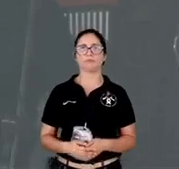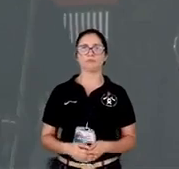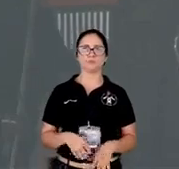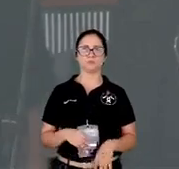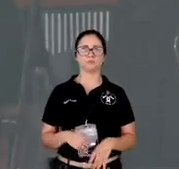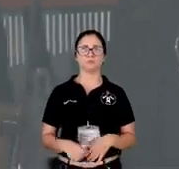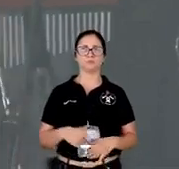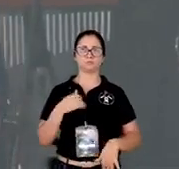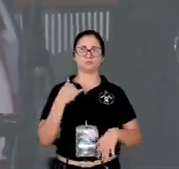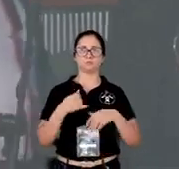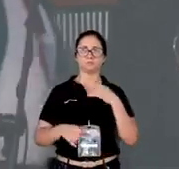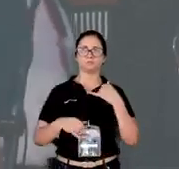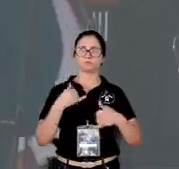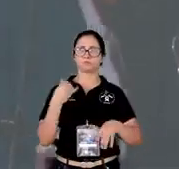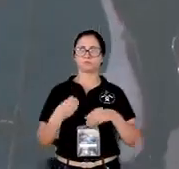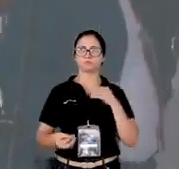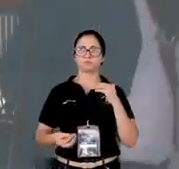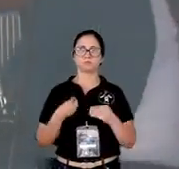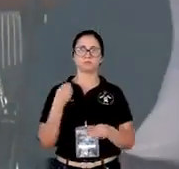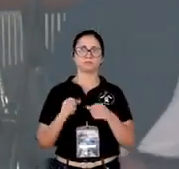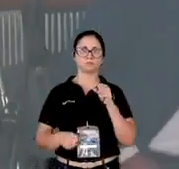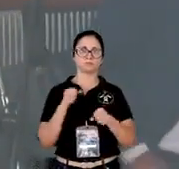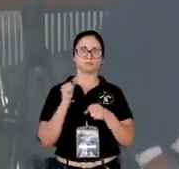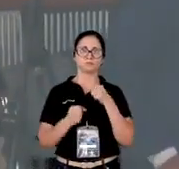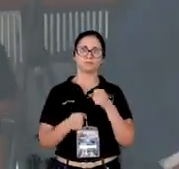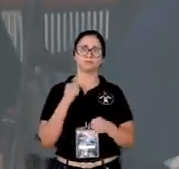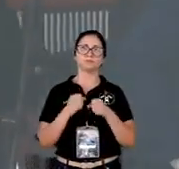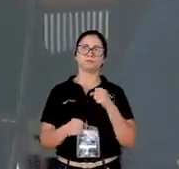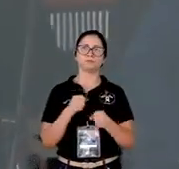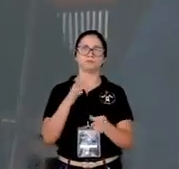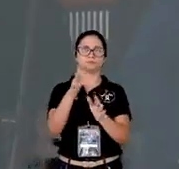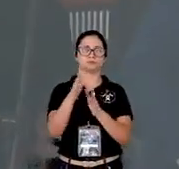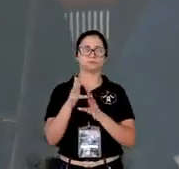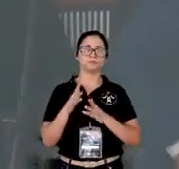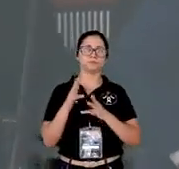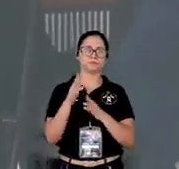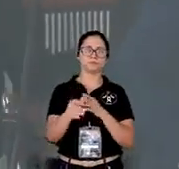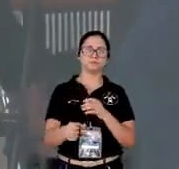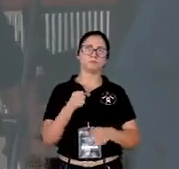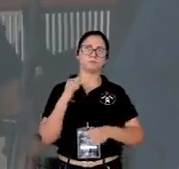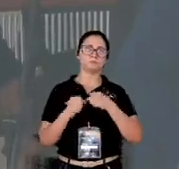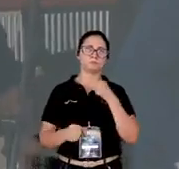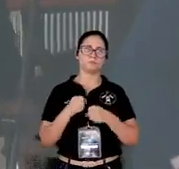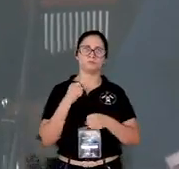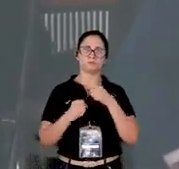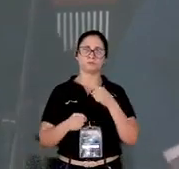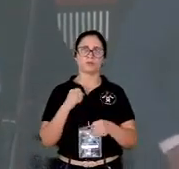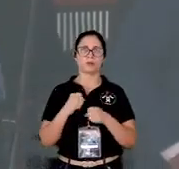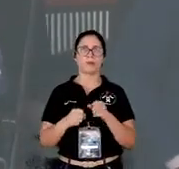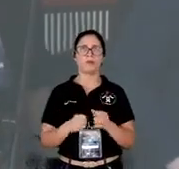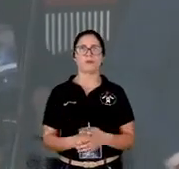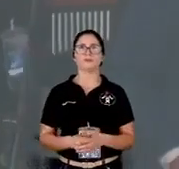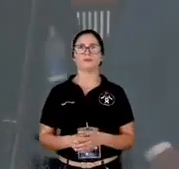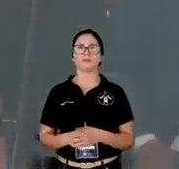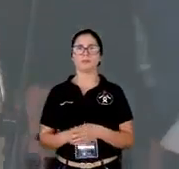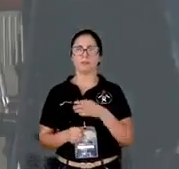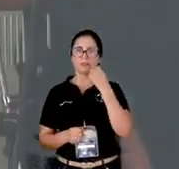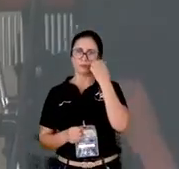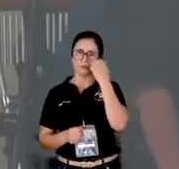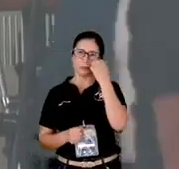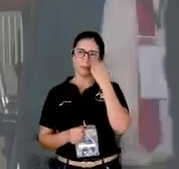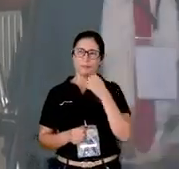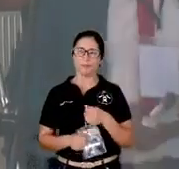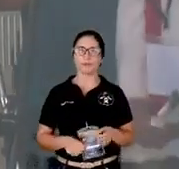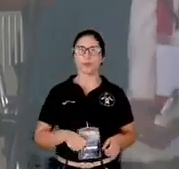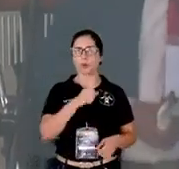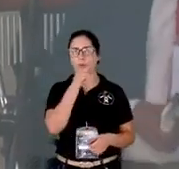Llanero con una intervención y le recibe la hermana Mayer Torres. Primero el grupo Llanero,